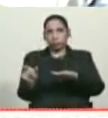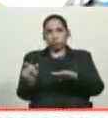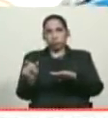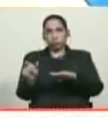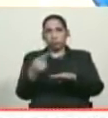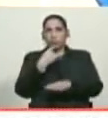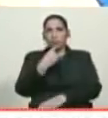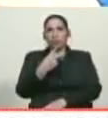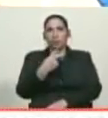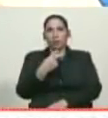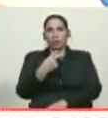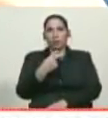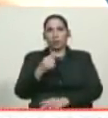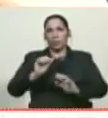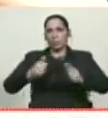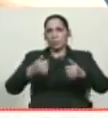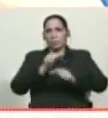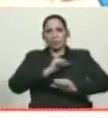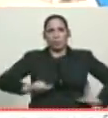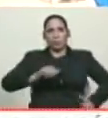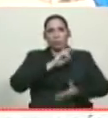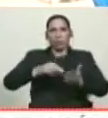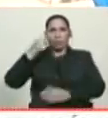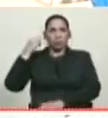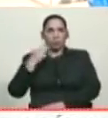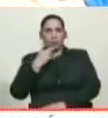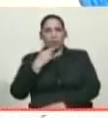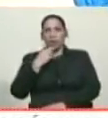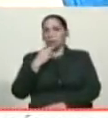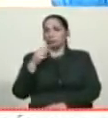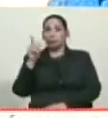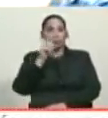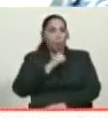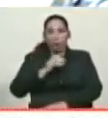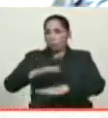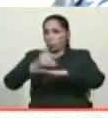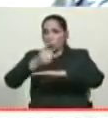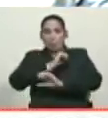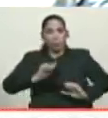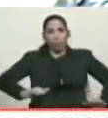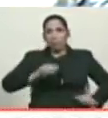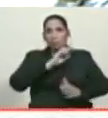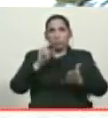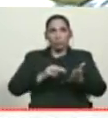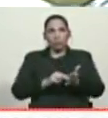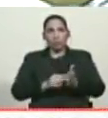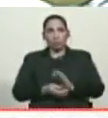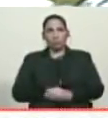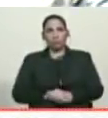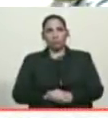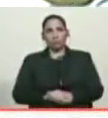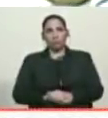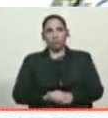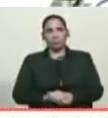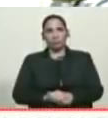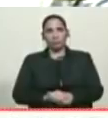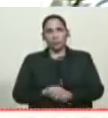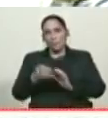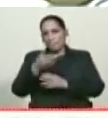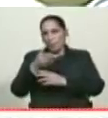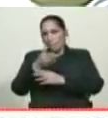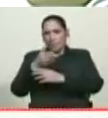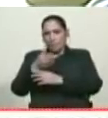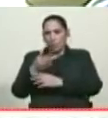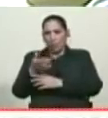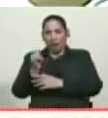sido al principio la Guardia Nacional, ya se está demostrando que no tiene nada que ver la Guardia Nacional, al contrario, se está demostrando por los tipos de cartuchos que hay allí, que son